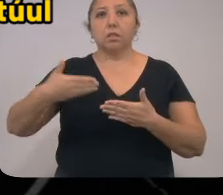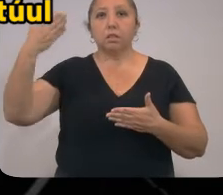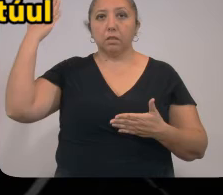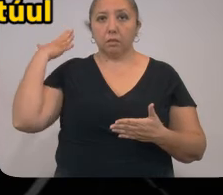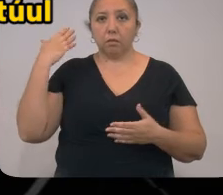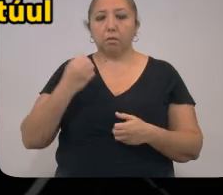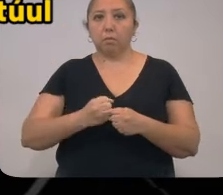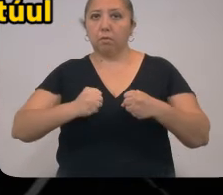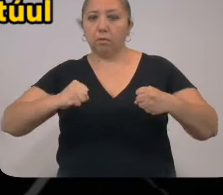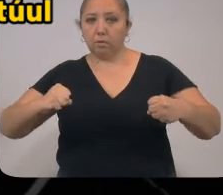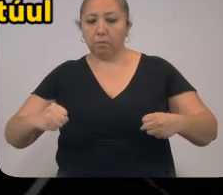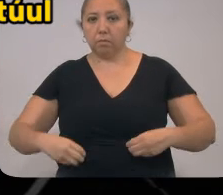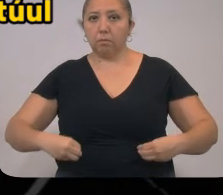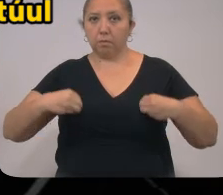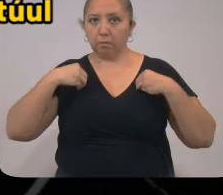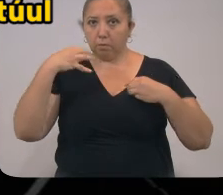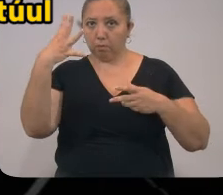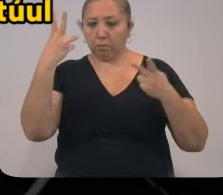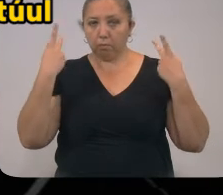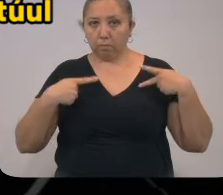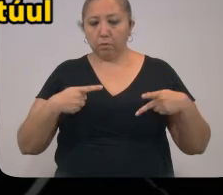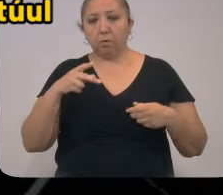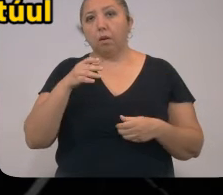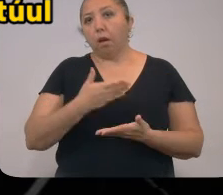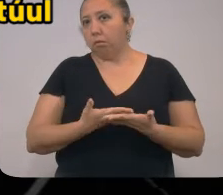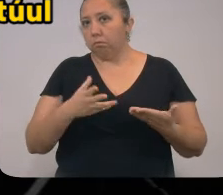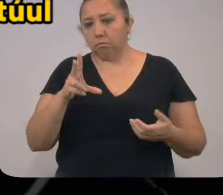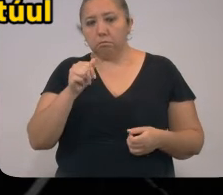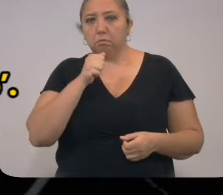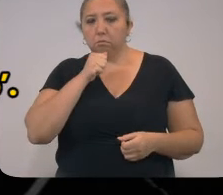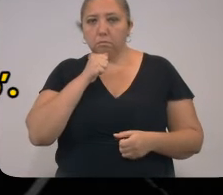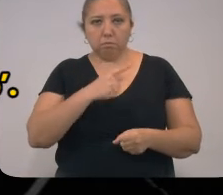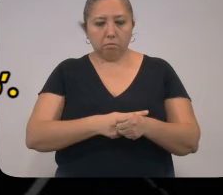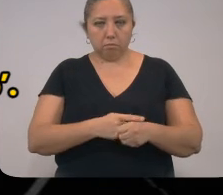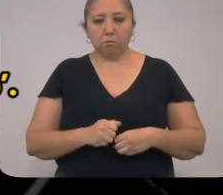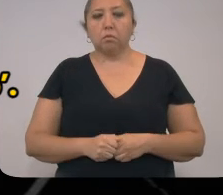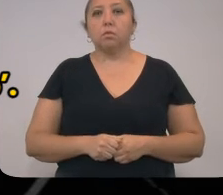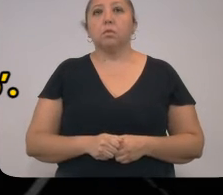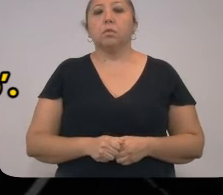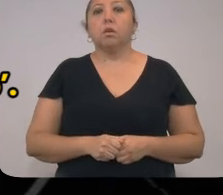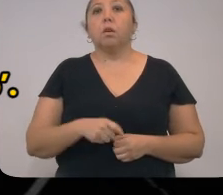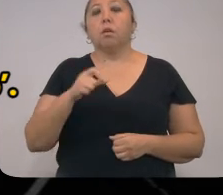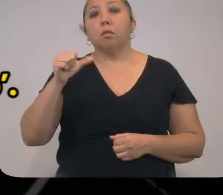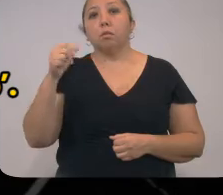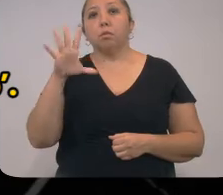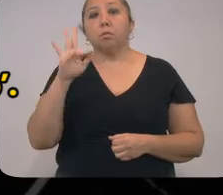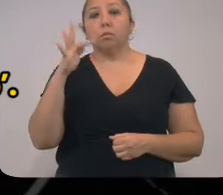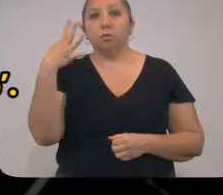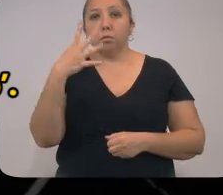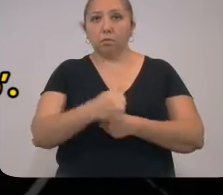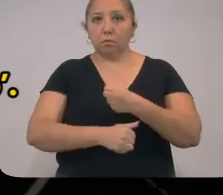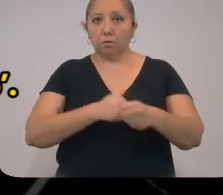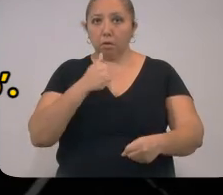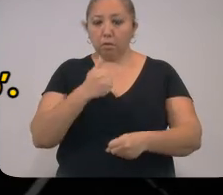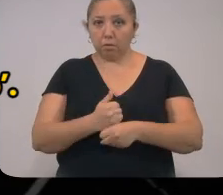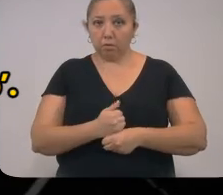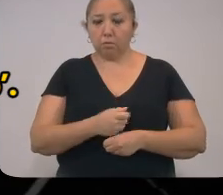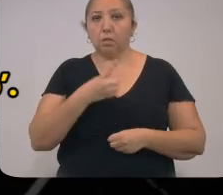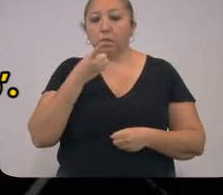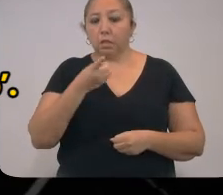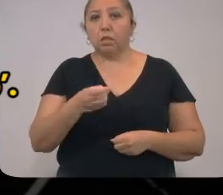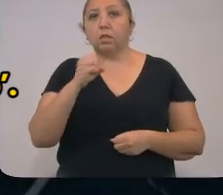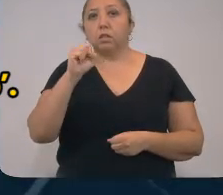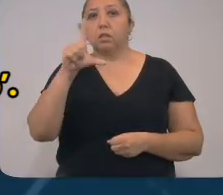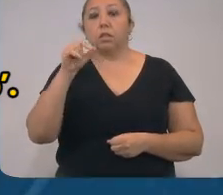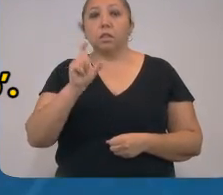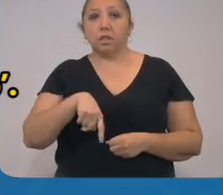antecedentes obesidad. Vivía con 4 personas que no presentan síntomas. Un hombre de 44 años, originario y residente de